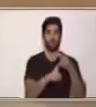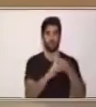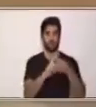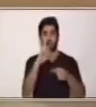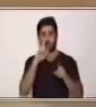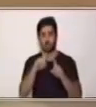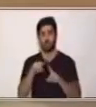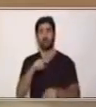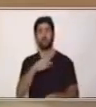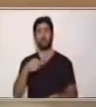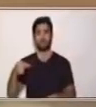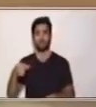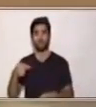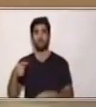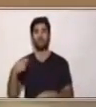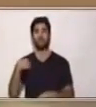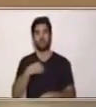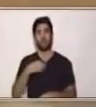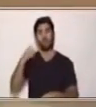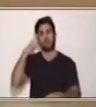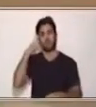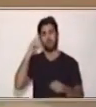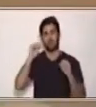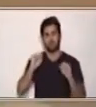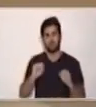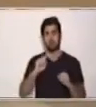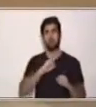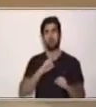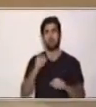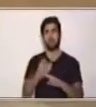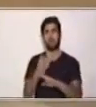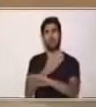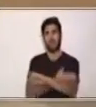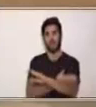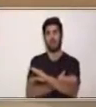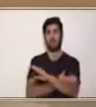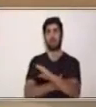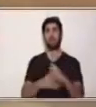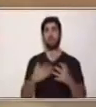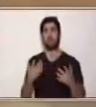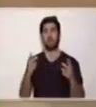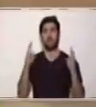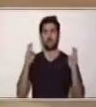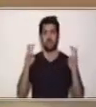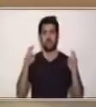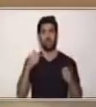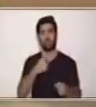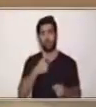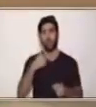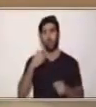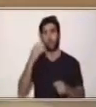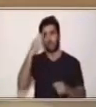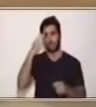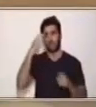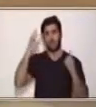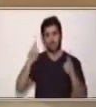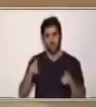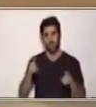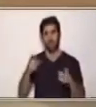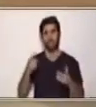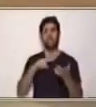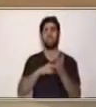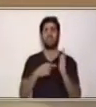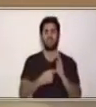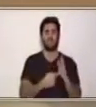vamos a pensar que antes de el tema yo tengo que saber correctamente lo que